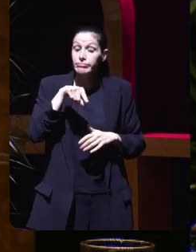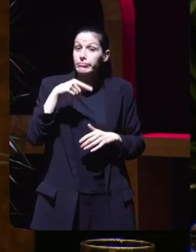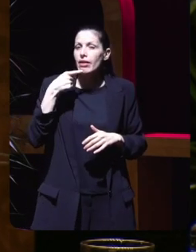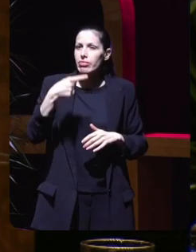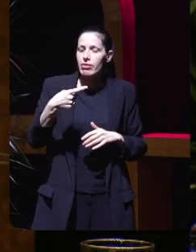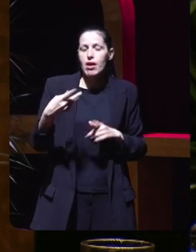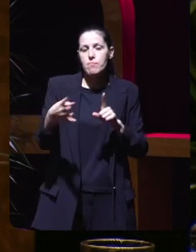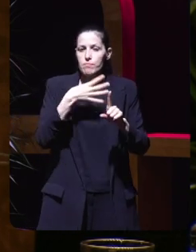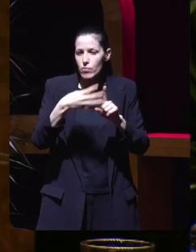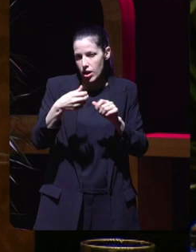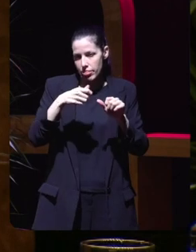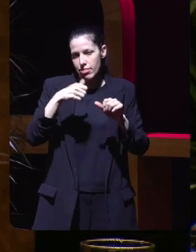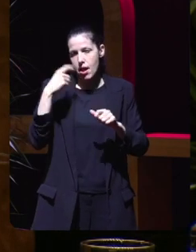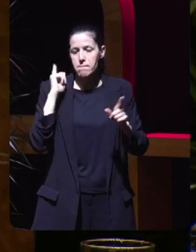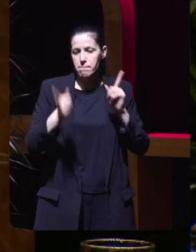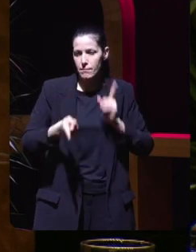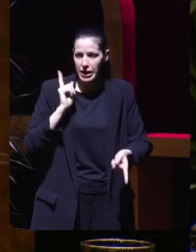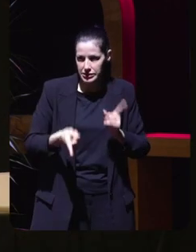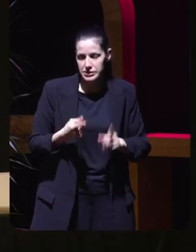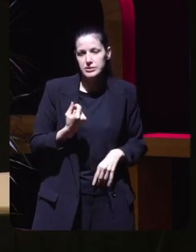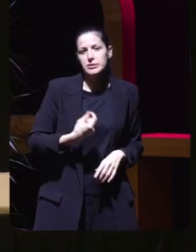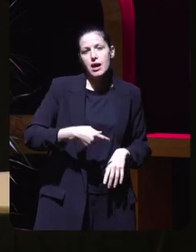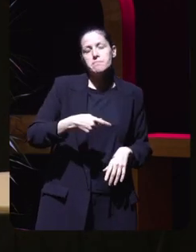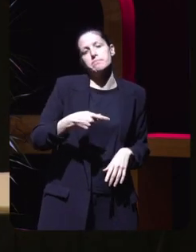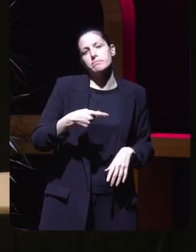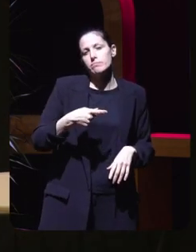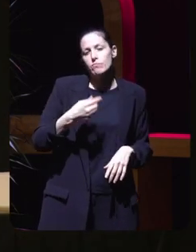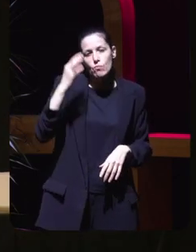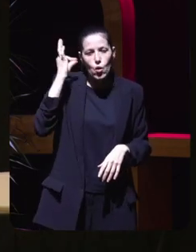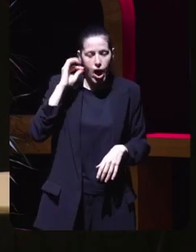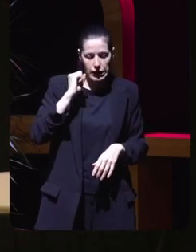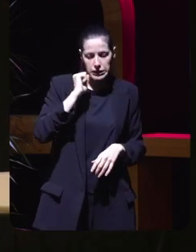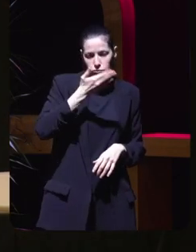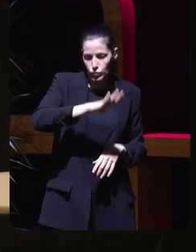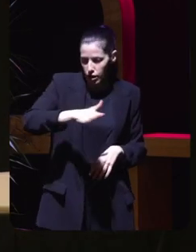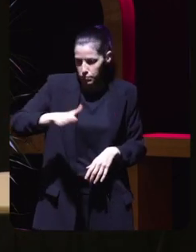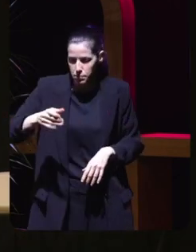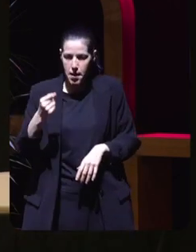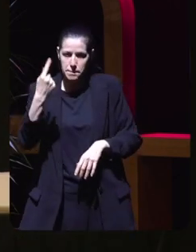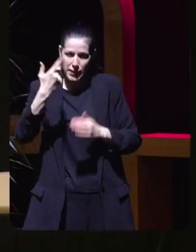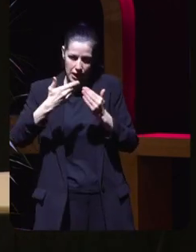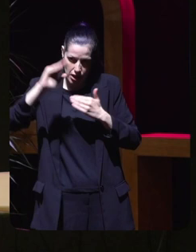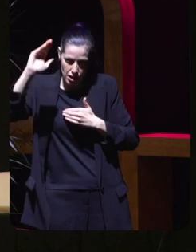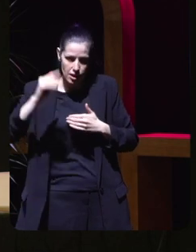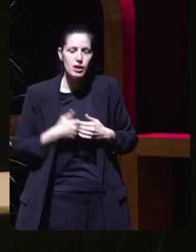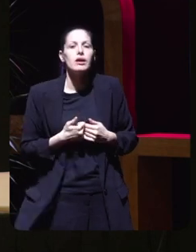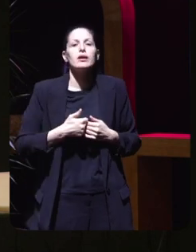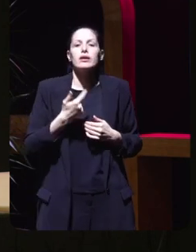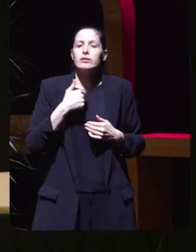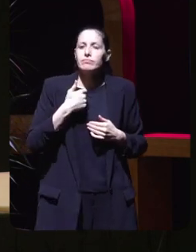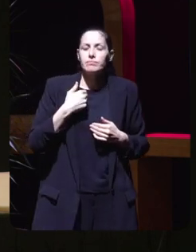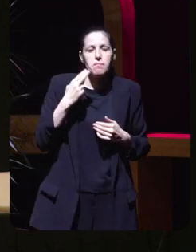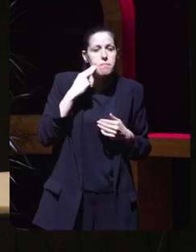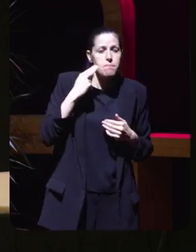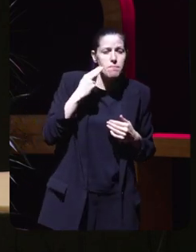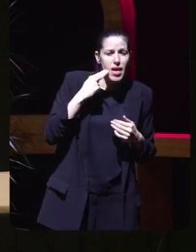machista está marcada vida de 1.170 mujeres remataba Quien pudiera traspasar las paredes de todos los hogares que inda quedan que húmedo